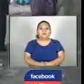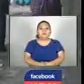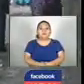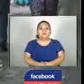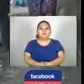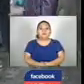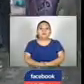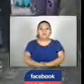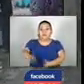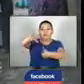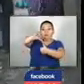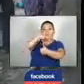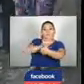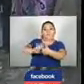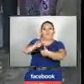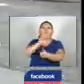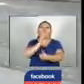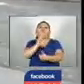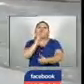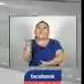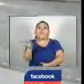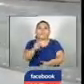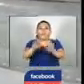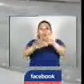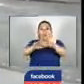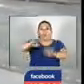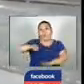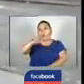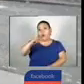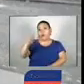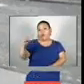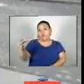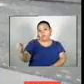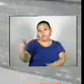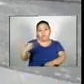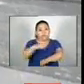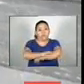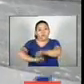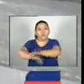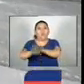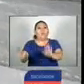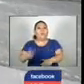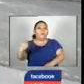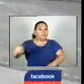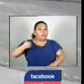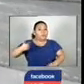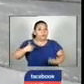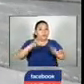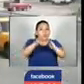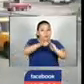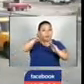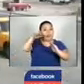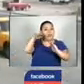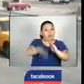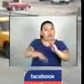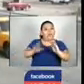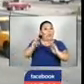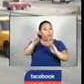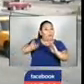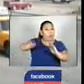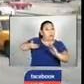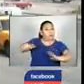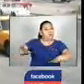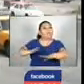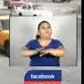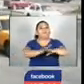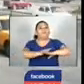A nivel regional, en Honduras se registran más de 8.000 detenciones por incumplir el toque de queda establecido desde hace un año para intentar frenar la